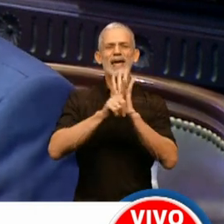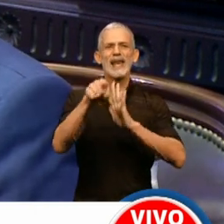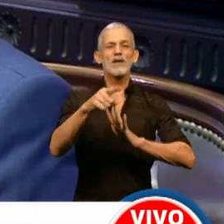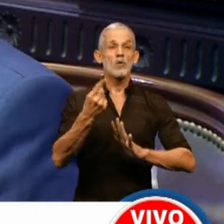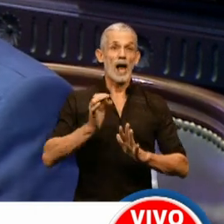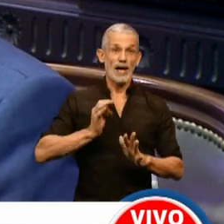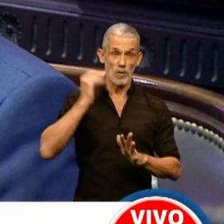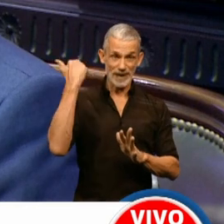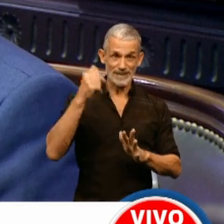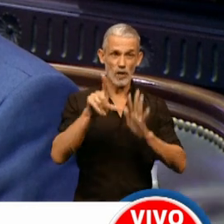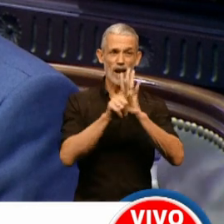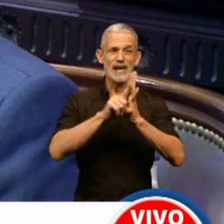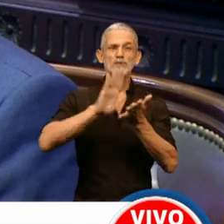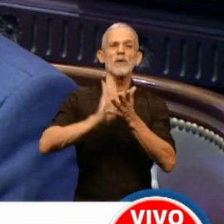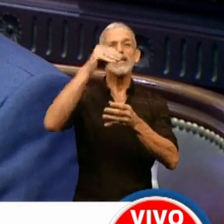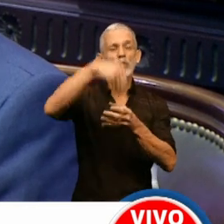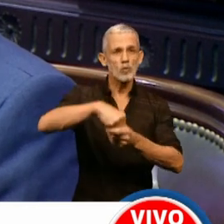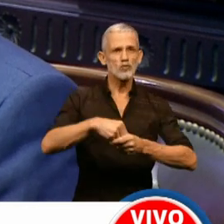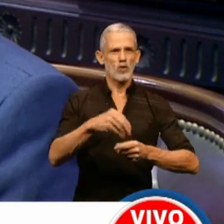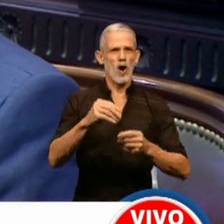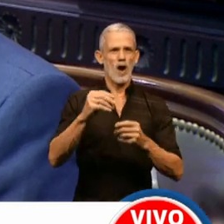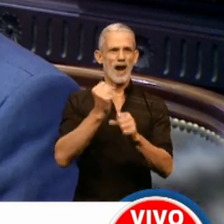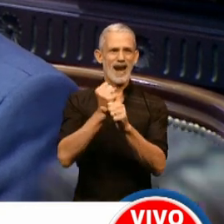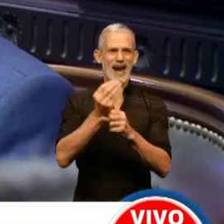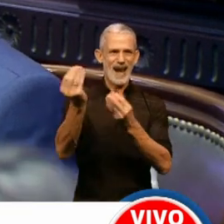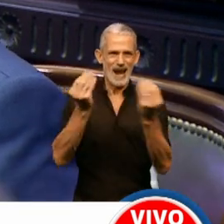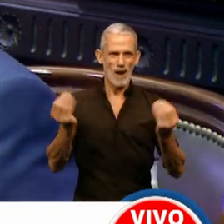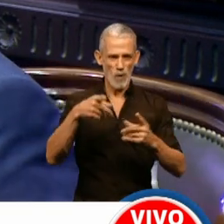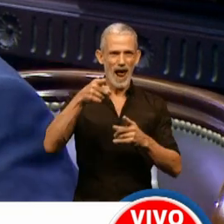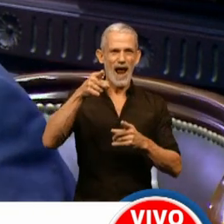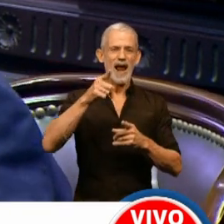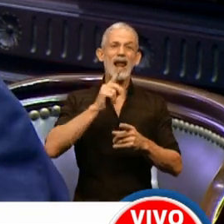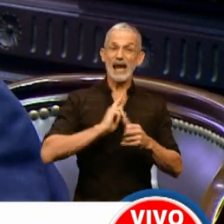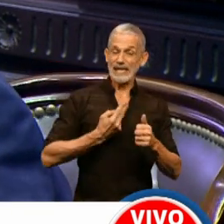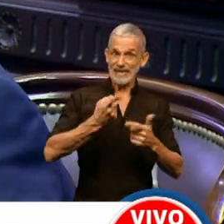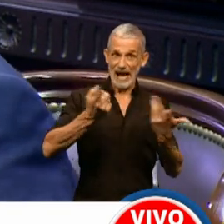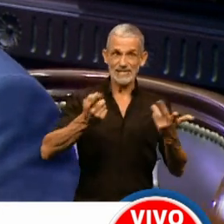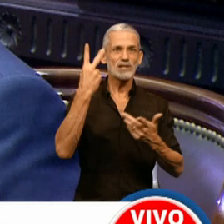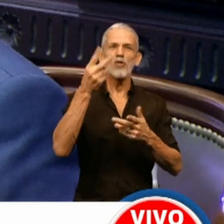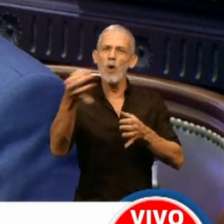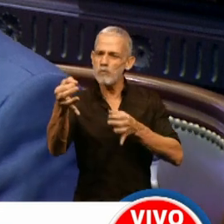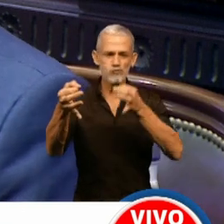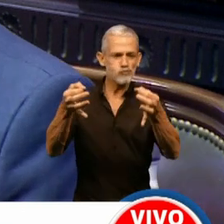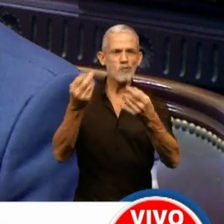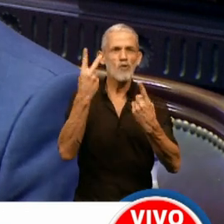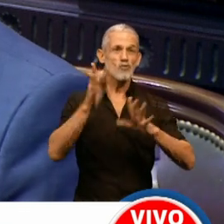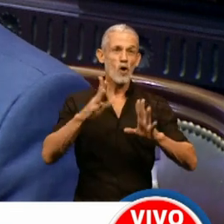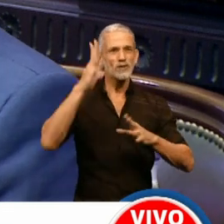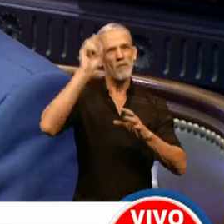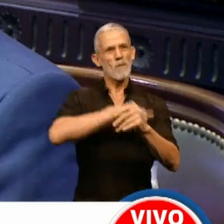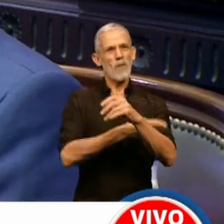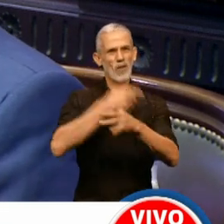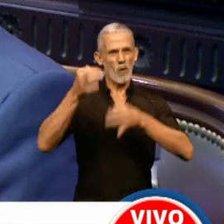ley de inclusión laboral trans antes solamente lo tenían dos municipios y el poder judicial